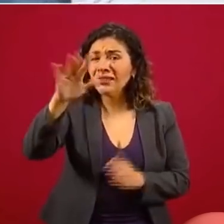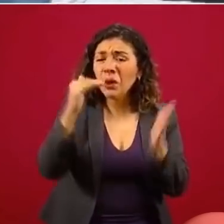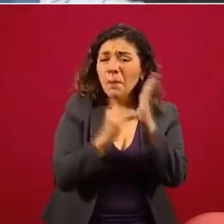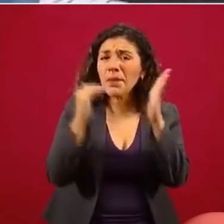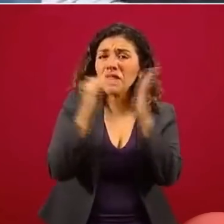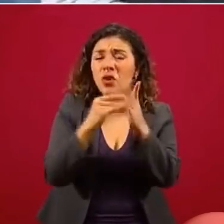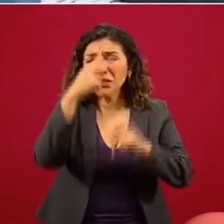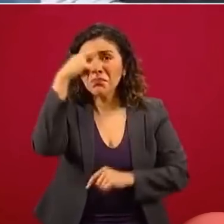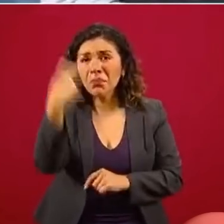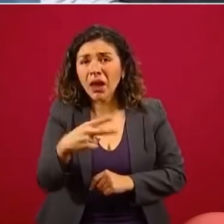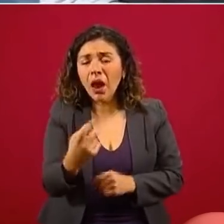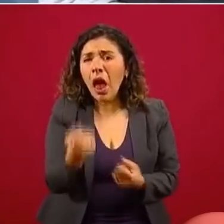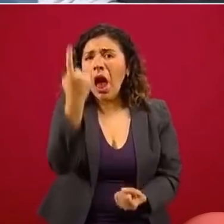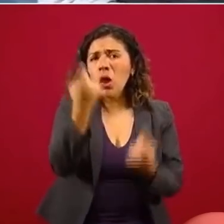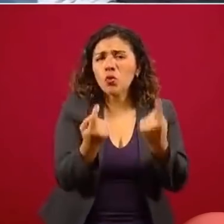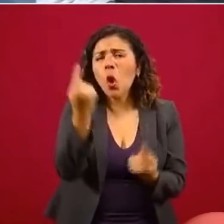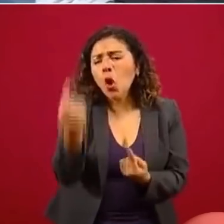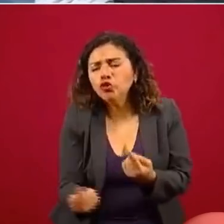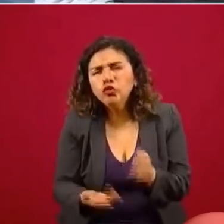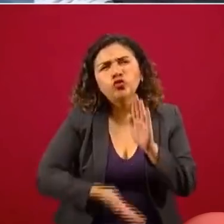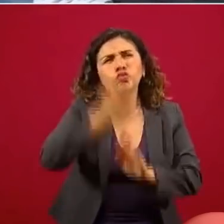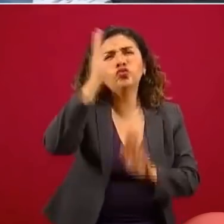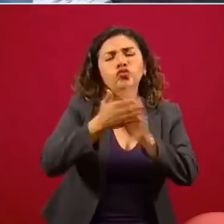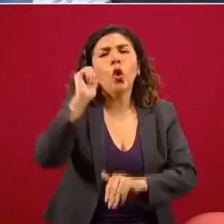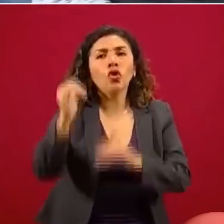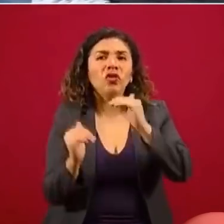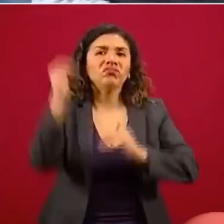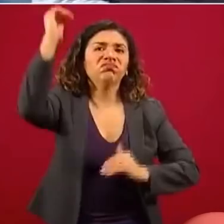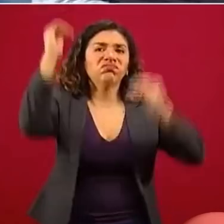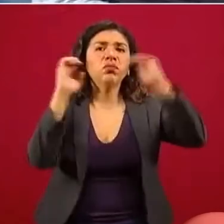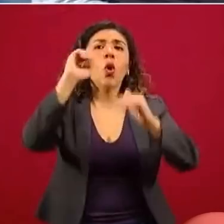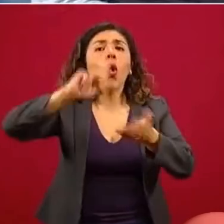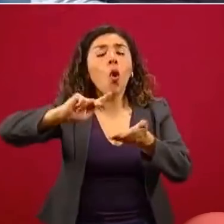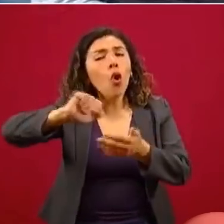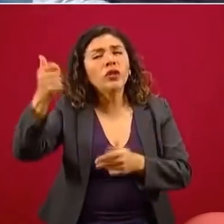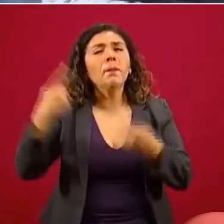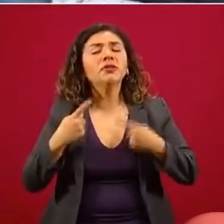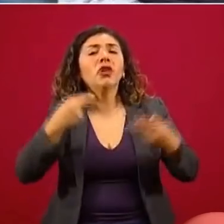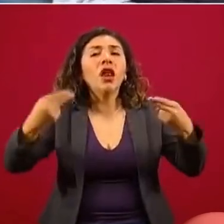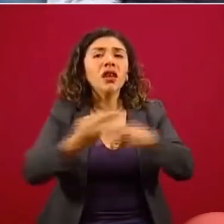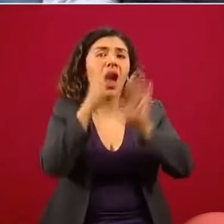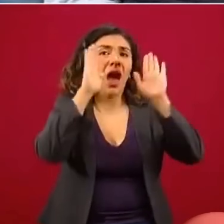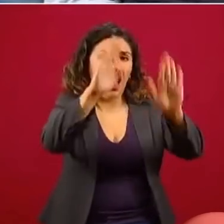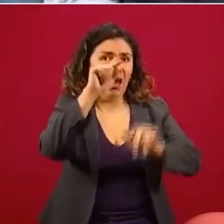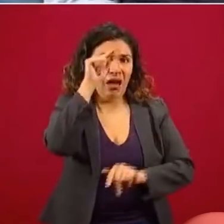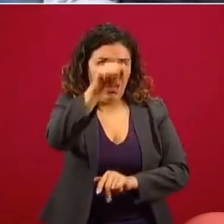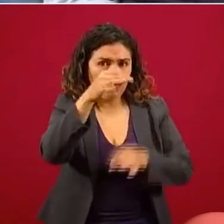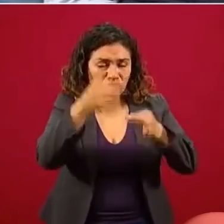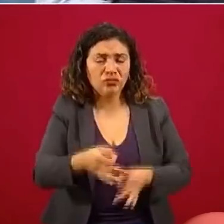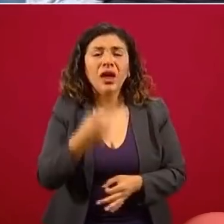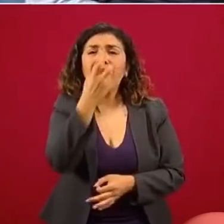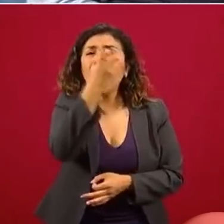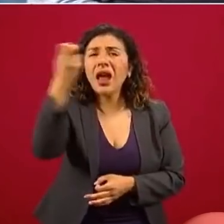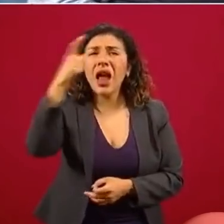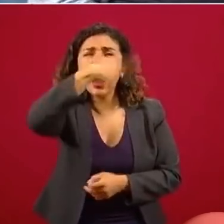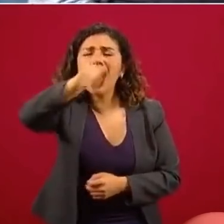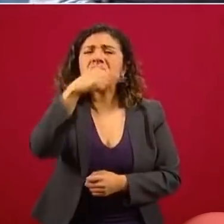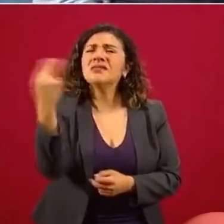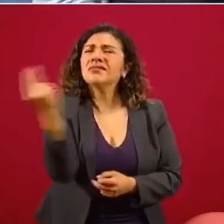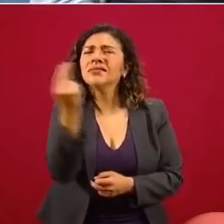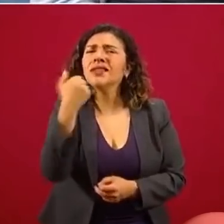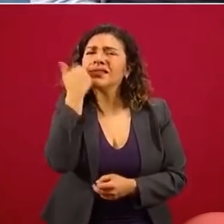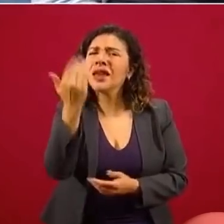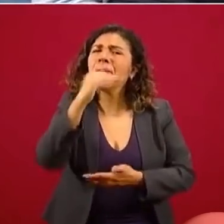millones, unos se fueron chicos, otros ya grandes y otros nacieron allá. Lo que ellos piden es que se reduzca